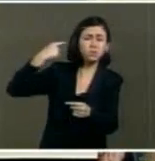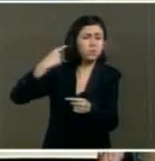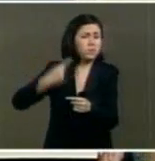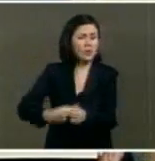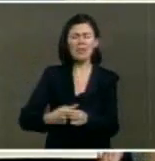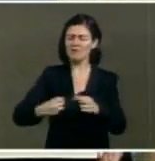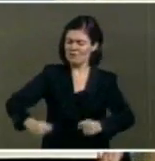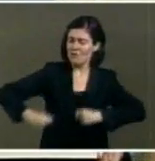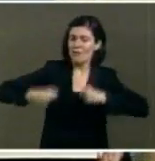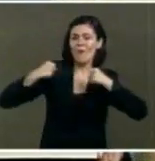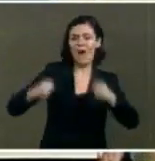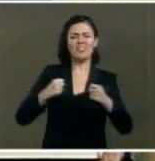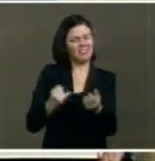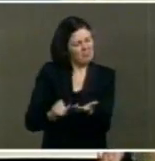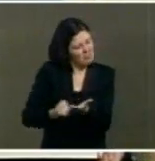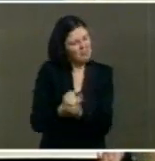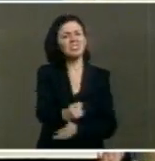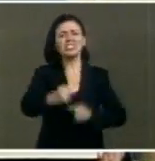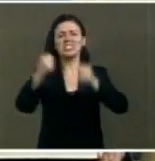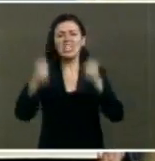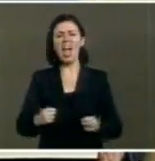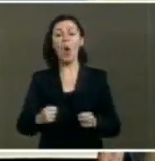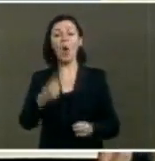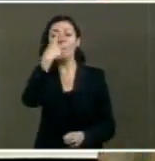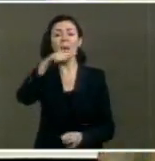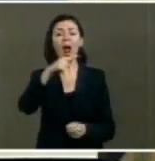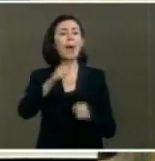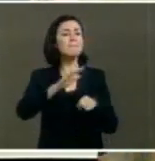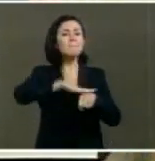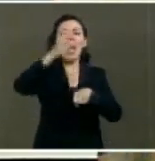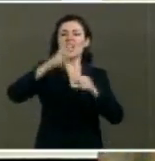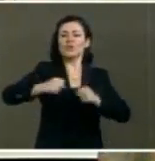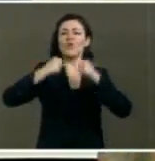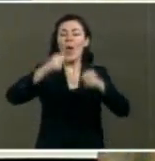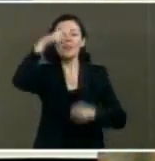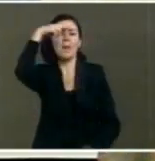de construir una patria mejor para nuestros hijos.